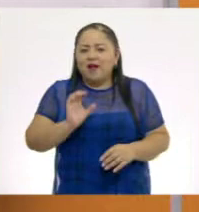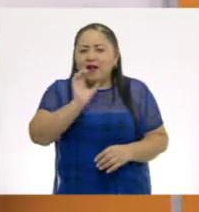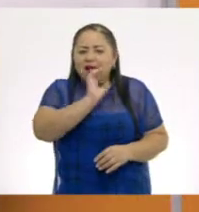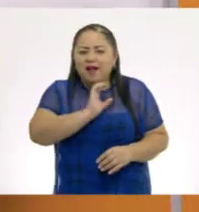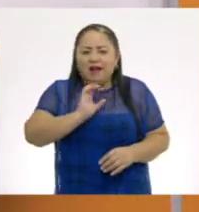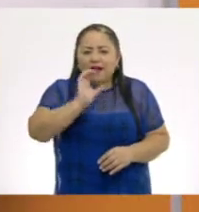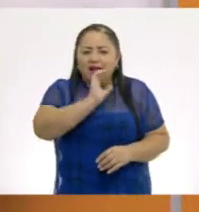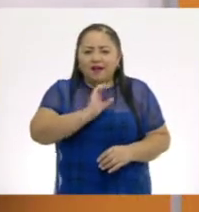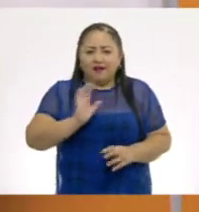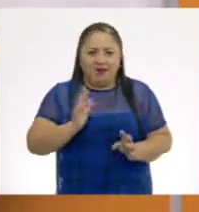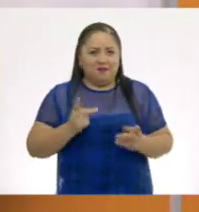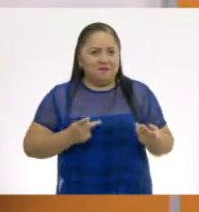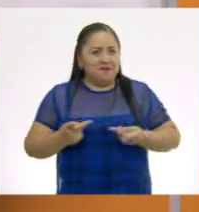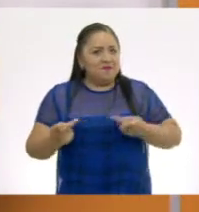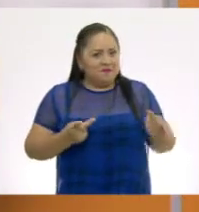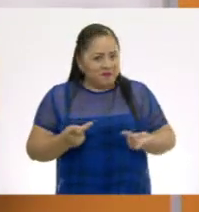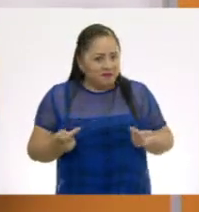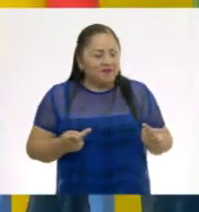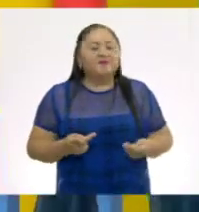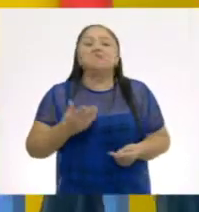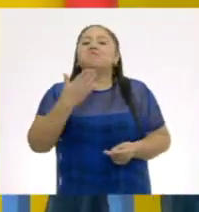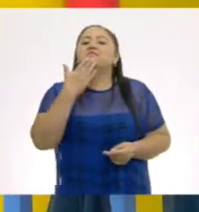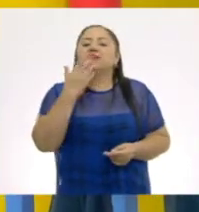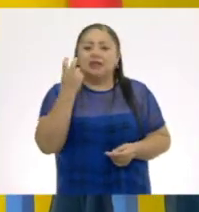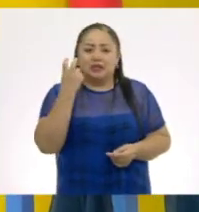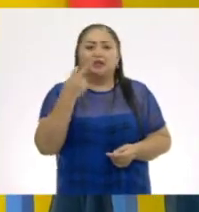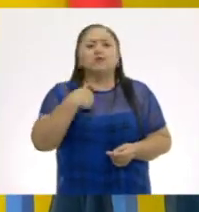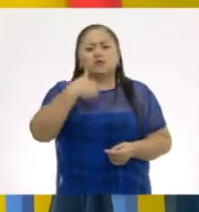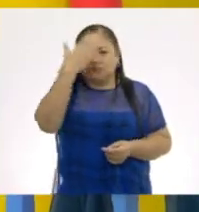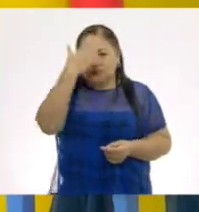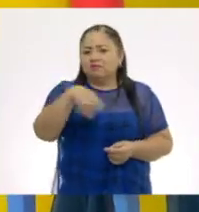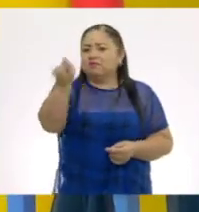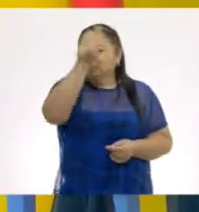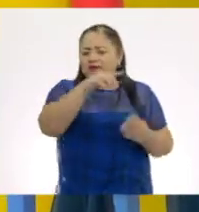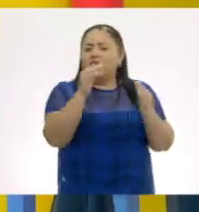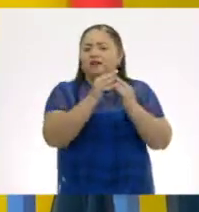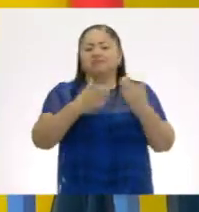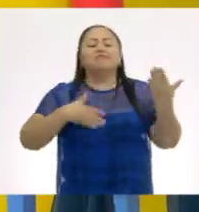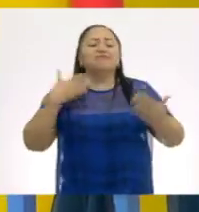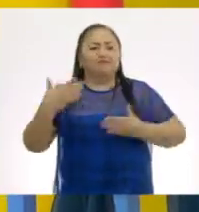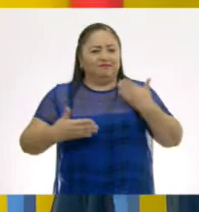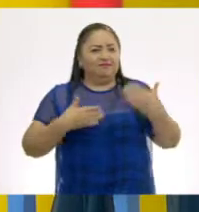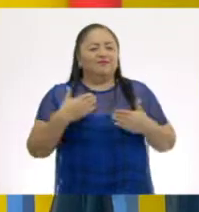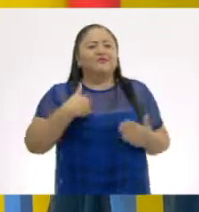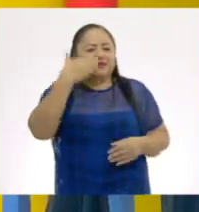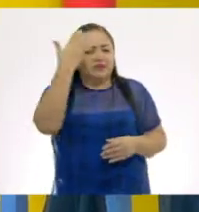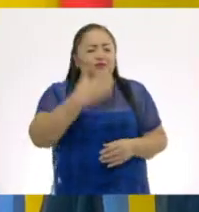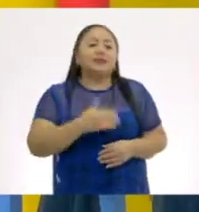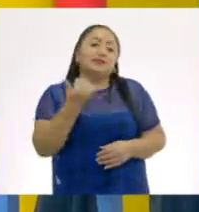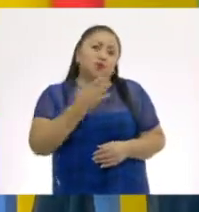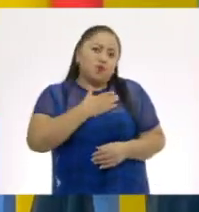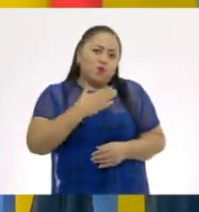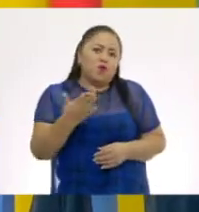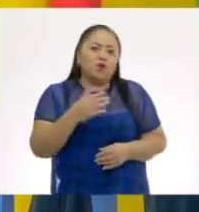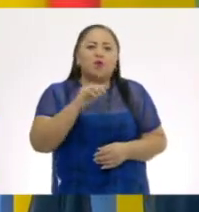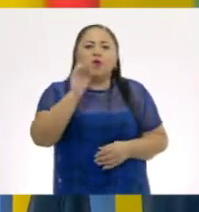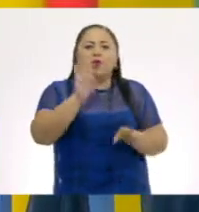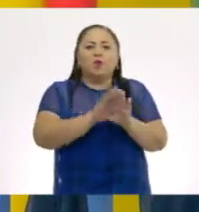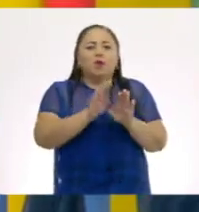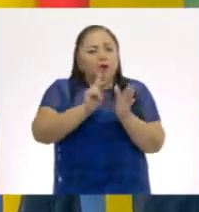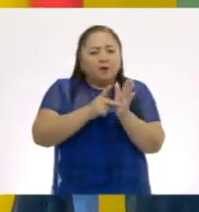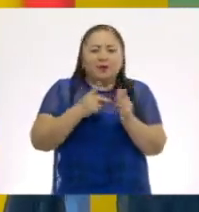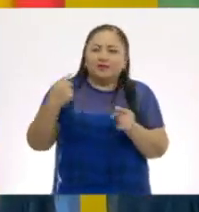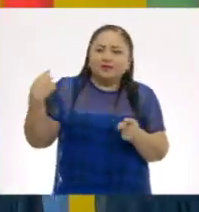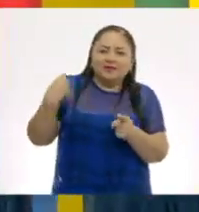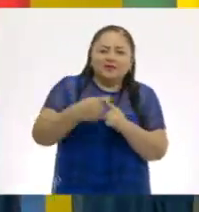calientito. Muy preparado. Sí. Exactamente. Y yo sé que se divirtieron mucho allá, niños, en casita. Y bueno, vamos a hacer una pequeña recopilación